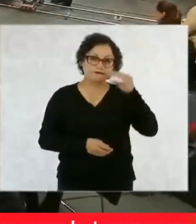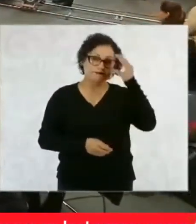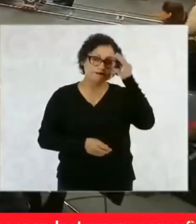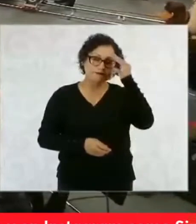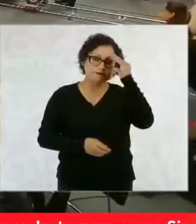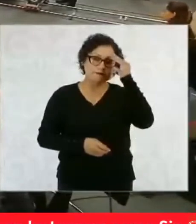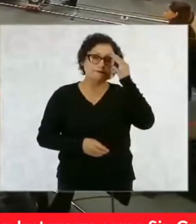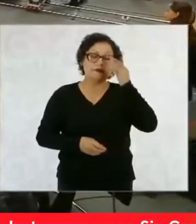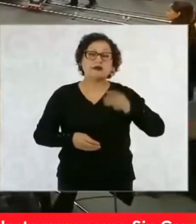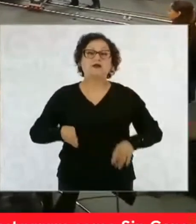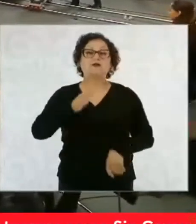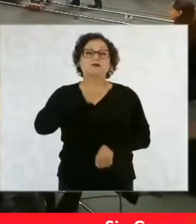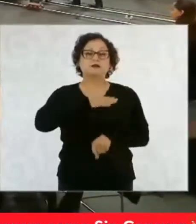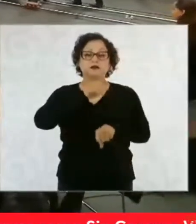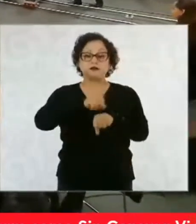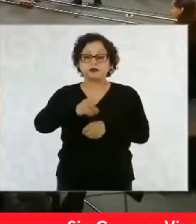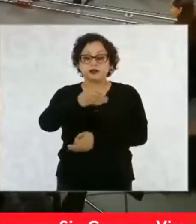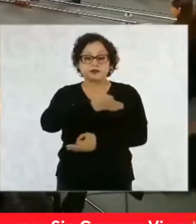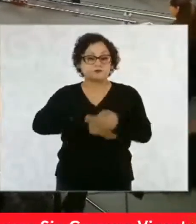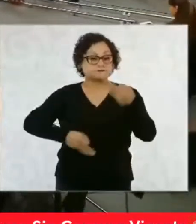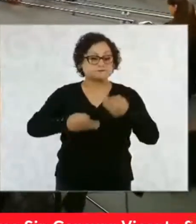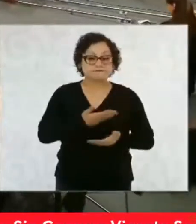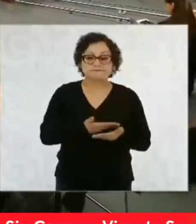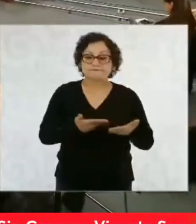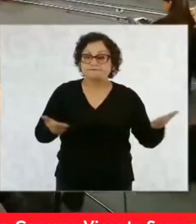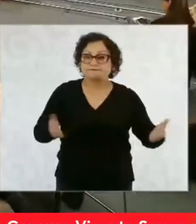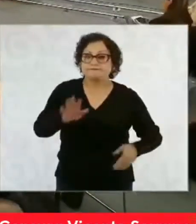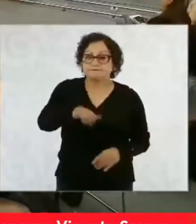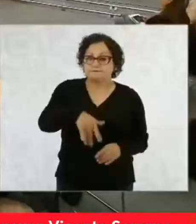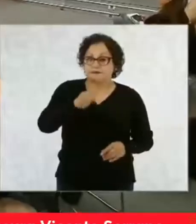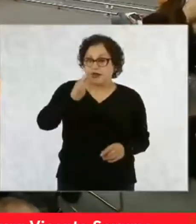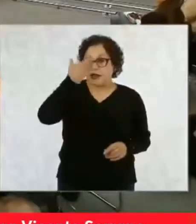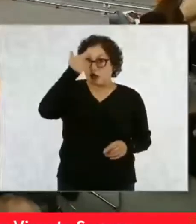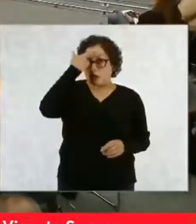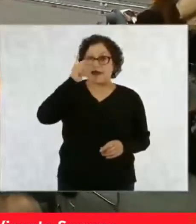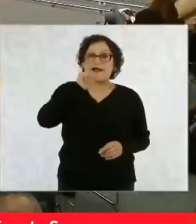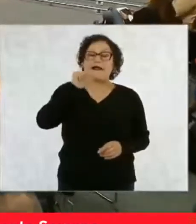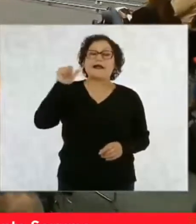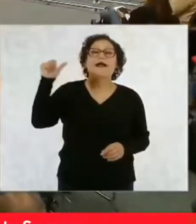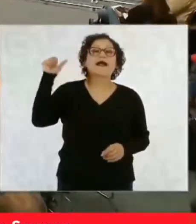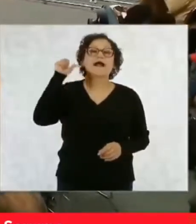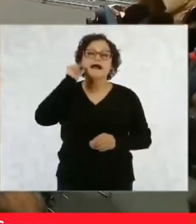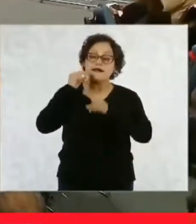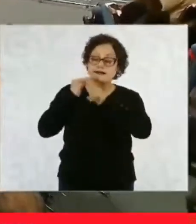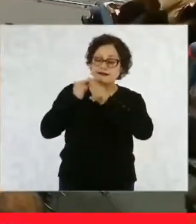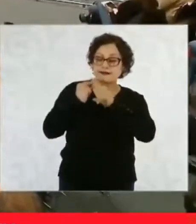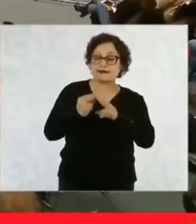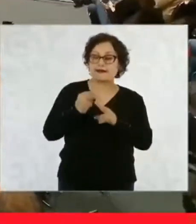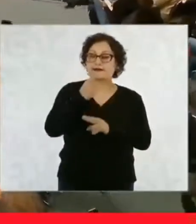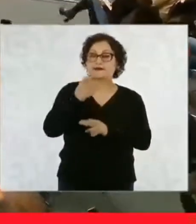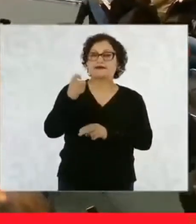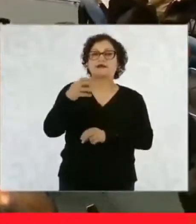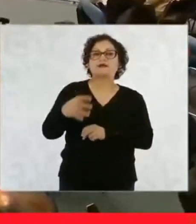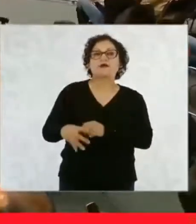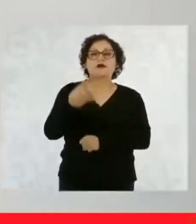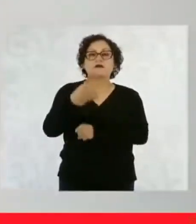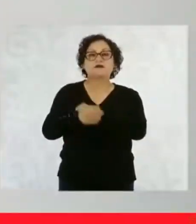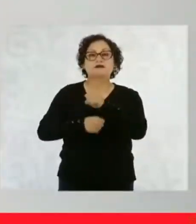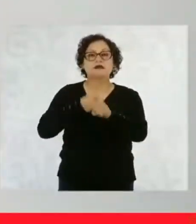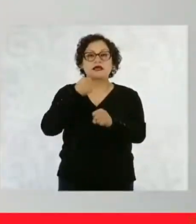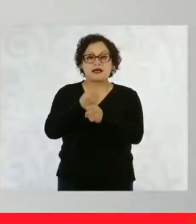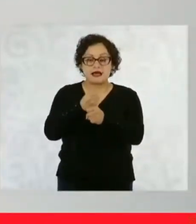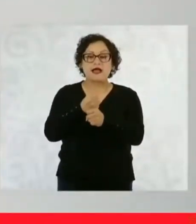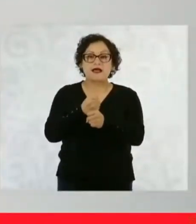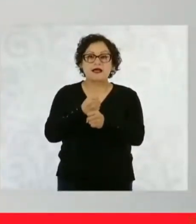Muy buenos días a todas y a todos. Recordemos que ayer se conmemoró el 114 aniversario del inicio de